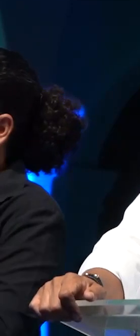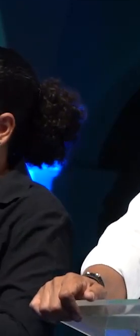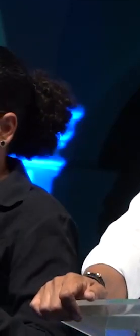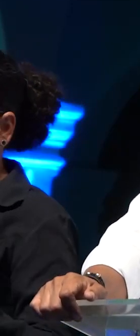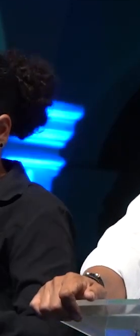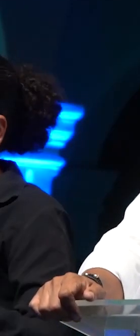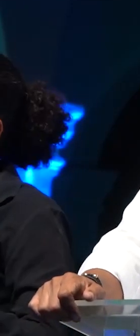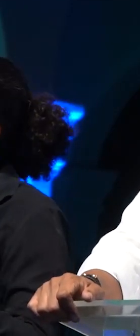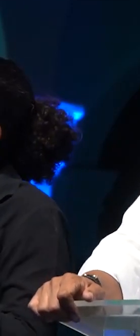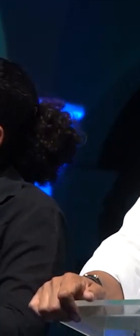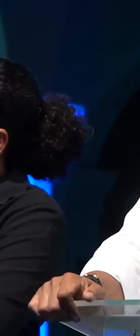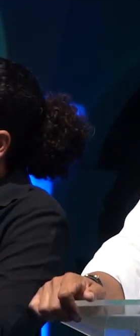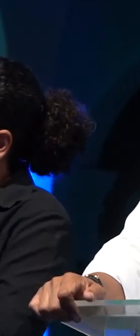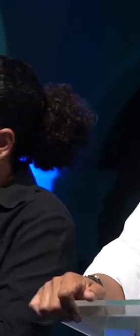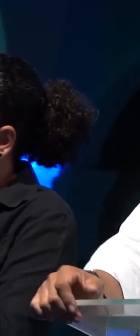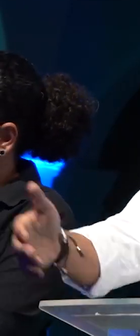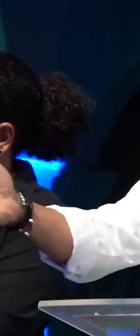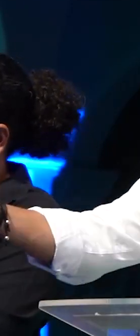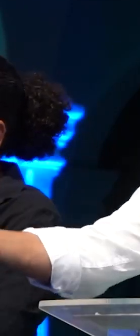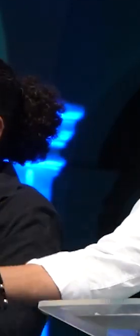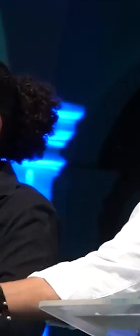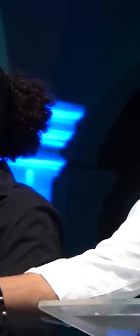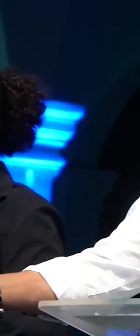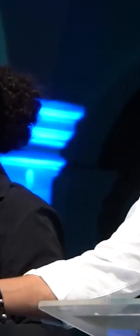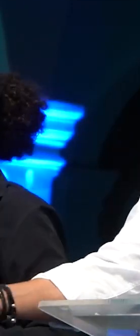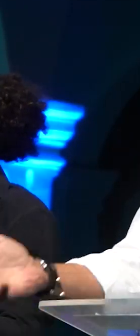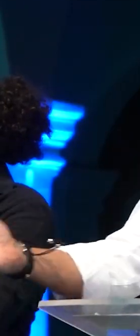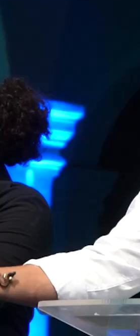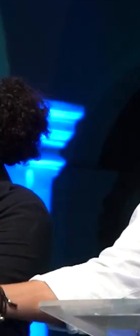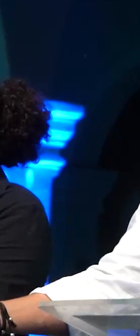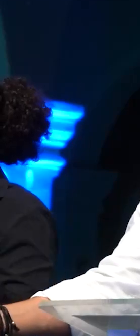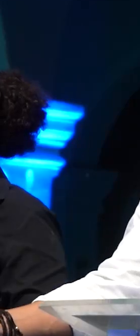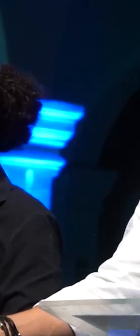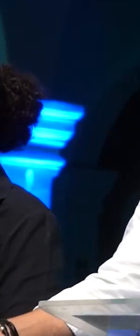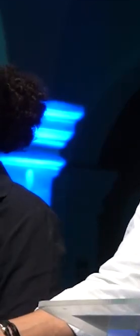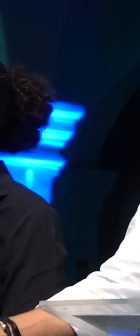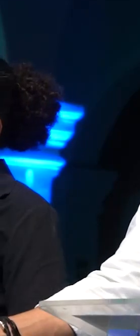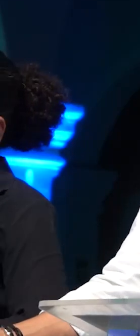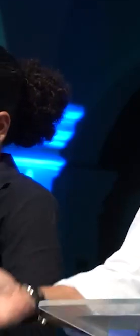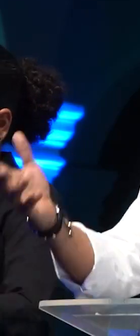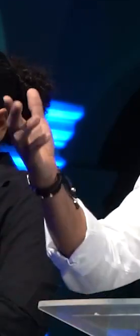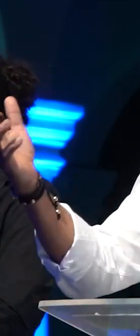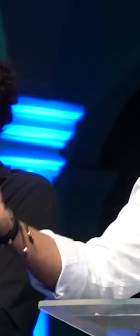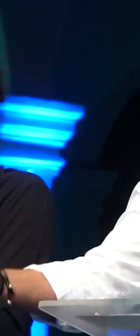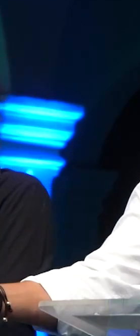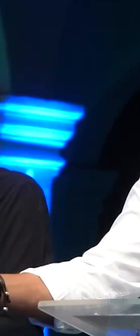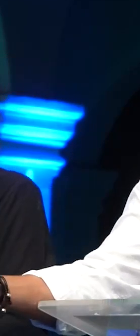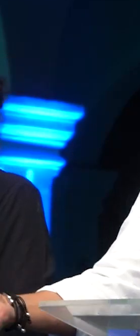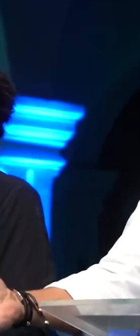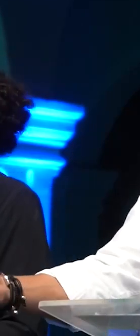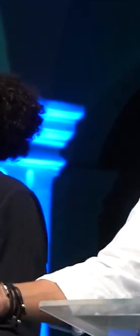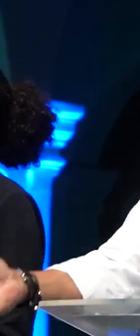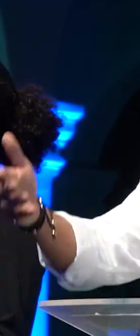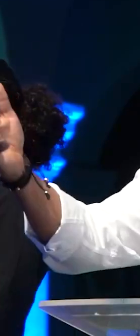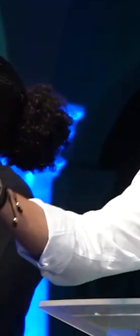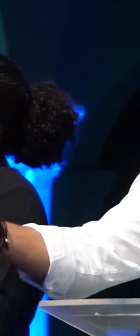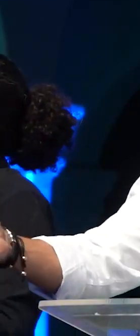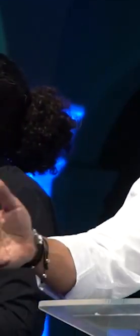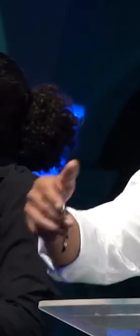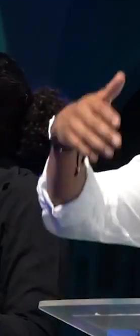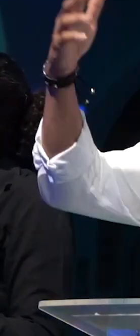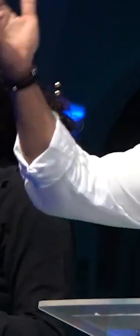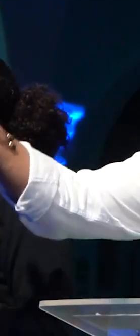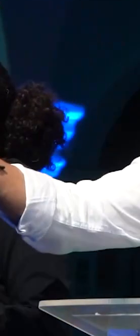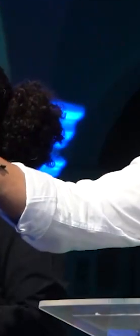un profesor que nos cambió la vida, una profesora. A ChatGPT nadie le cambió la vida porque no tiene vida. Y si la educación no se da cuenta de eso y sigue